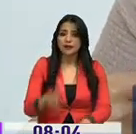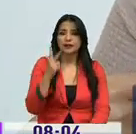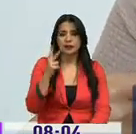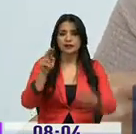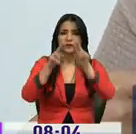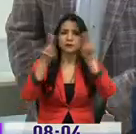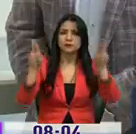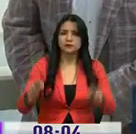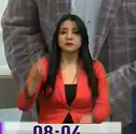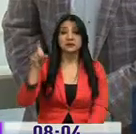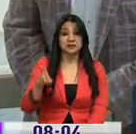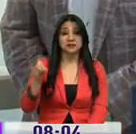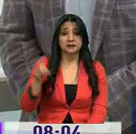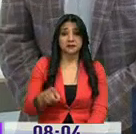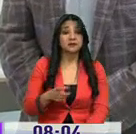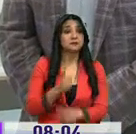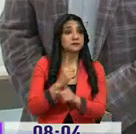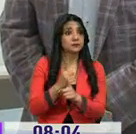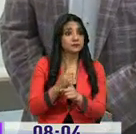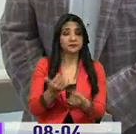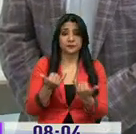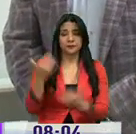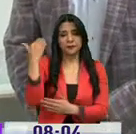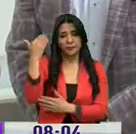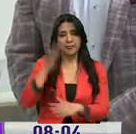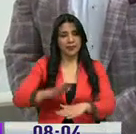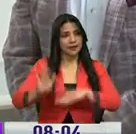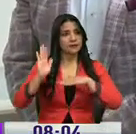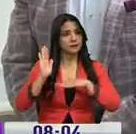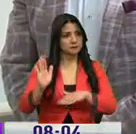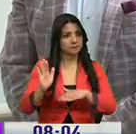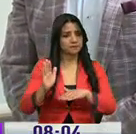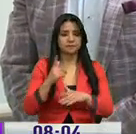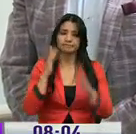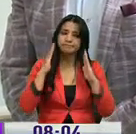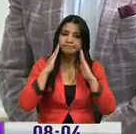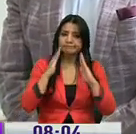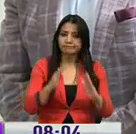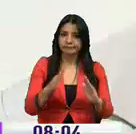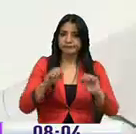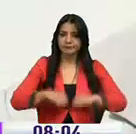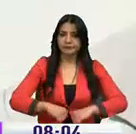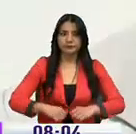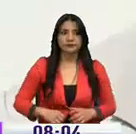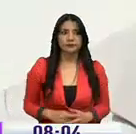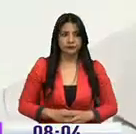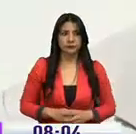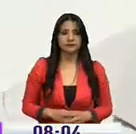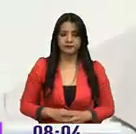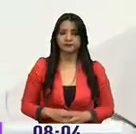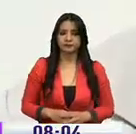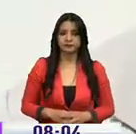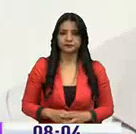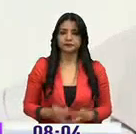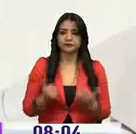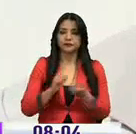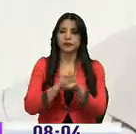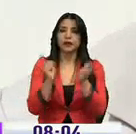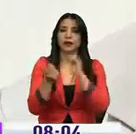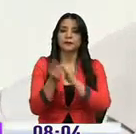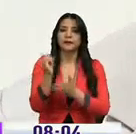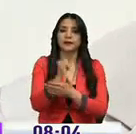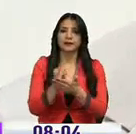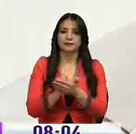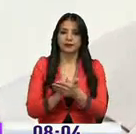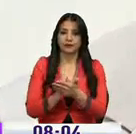puentes peatonales. Por lo que la actual administración se comprometió a cubrir estas necesidades. Los vamos a hacer, los estamos rediseñando porque el